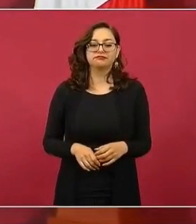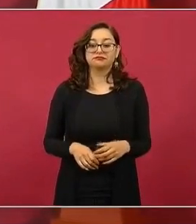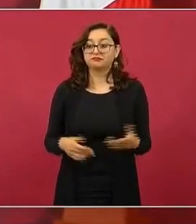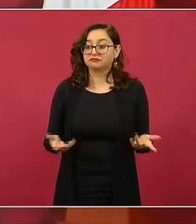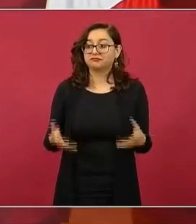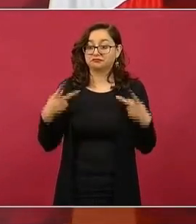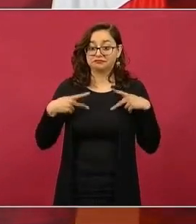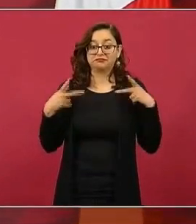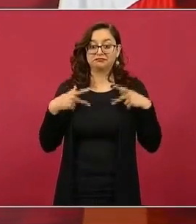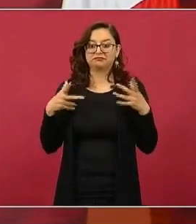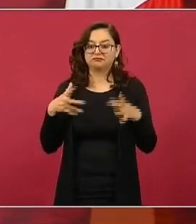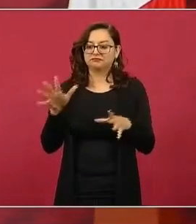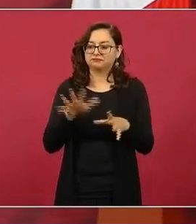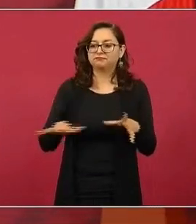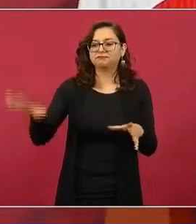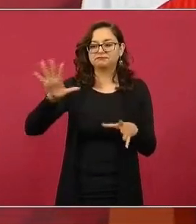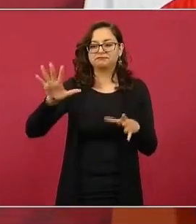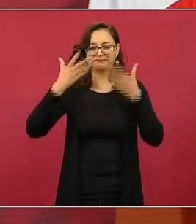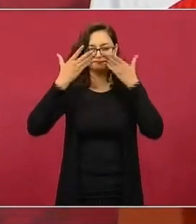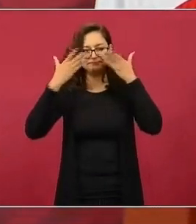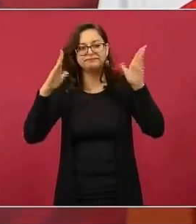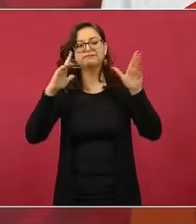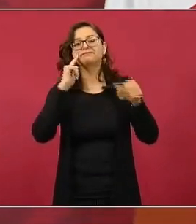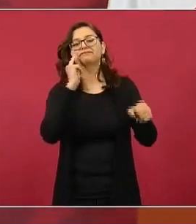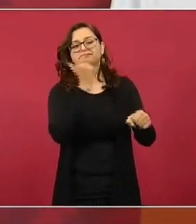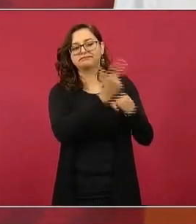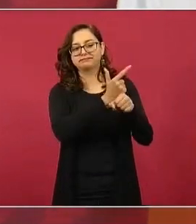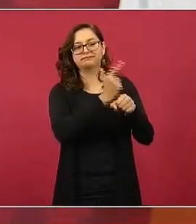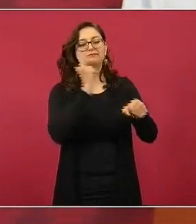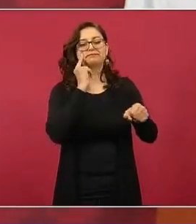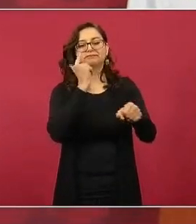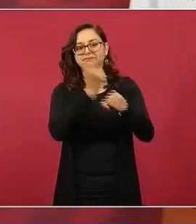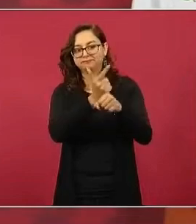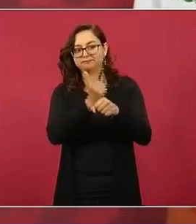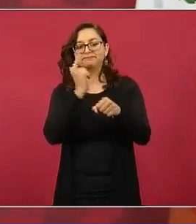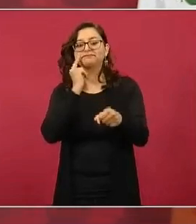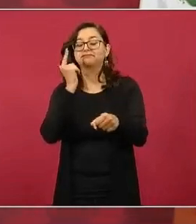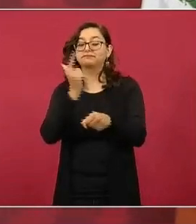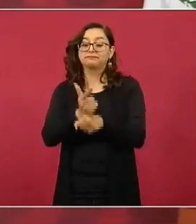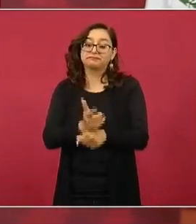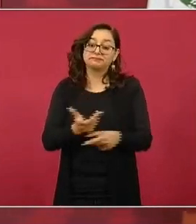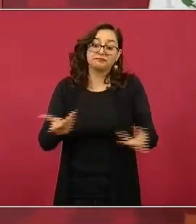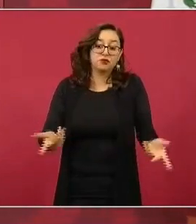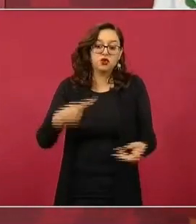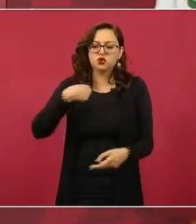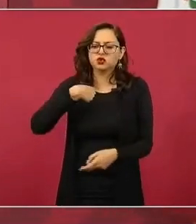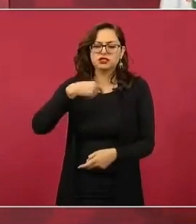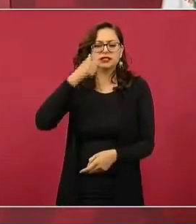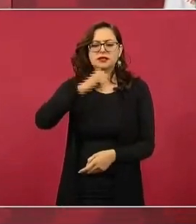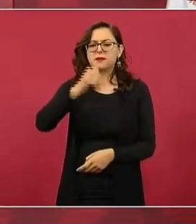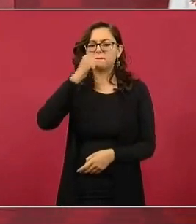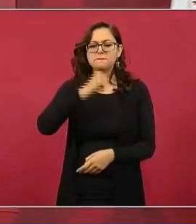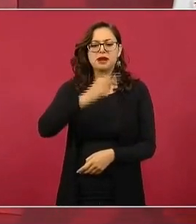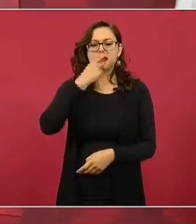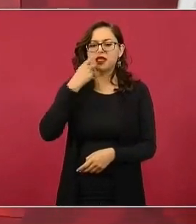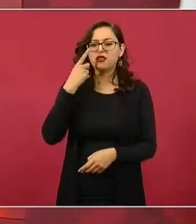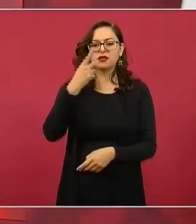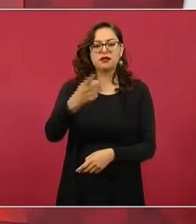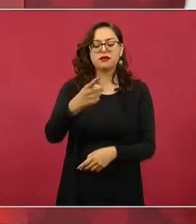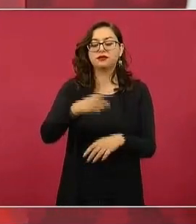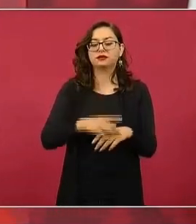un pueblo muy concientizado, es de los pueblos, siempre lo he dicho, con